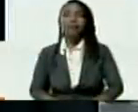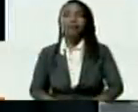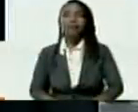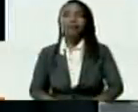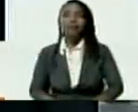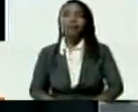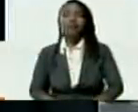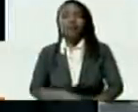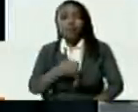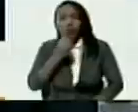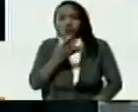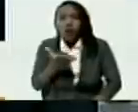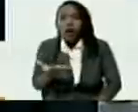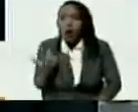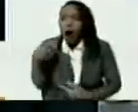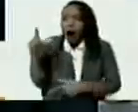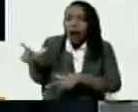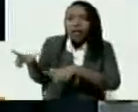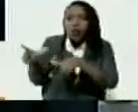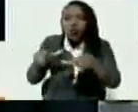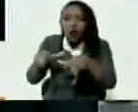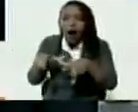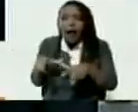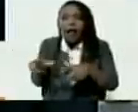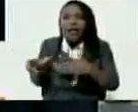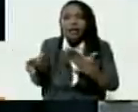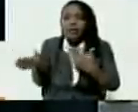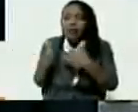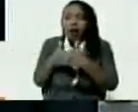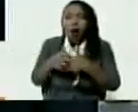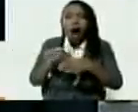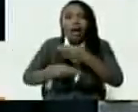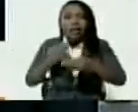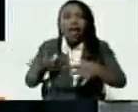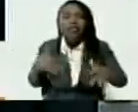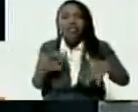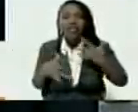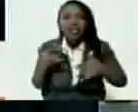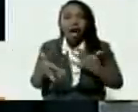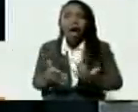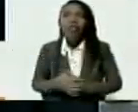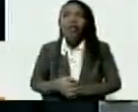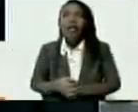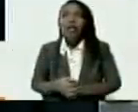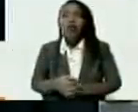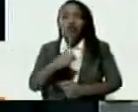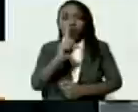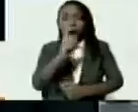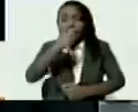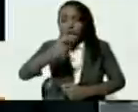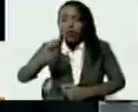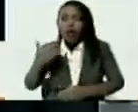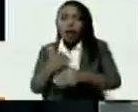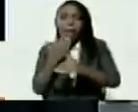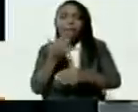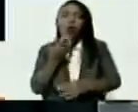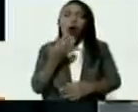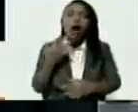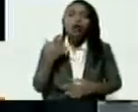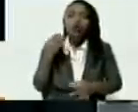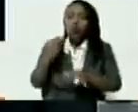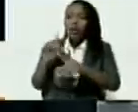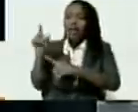Que bueno, tienen espacios cerrados donde realizan actividades. Y una persona, bueno, en medio de esta